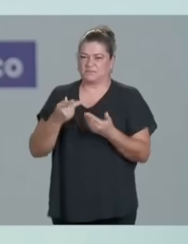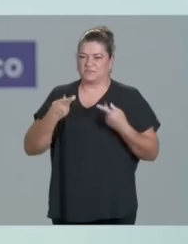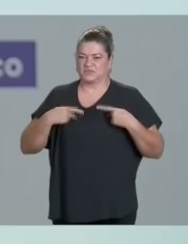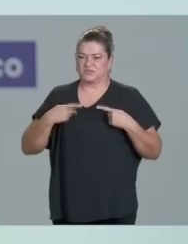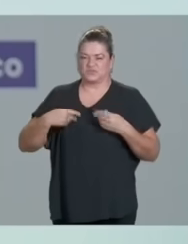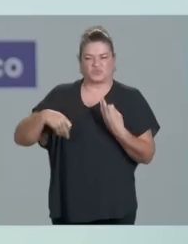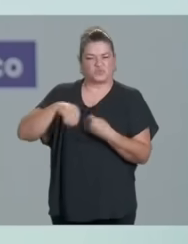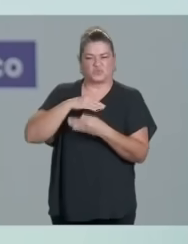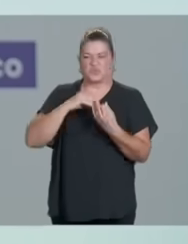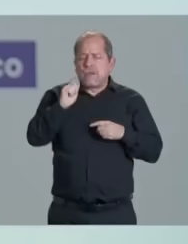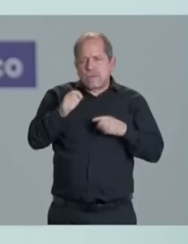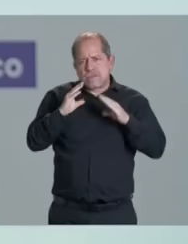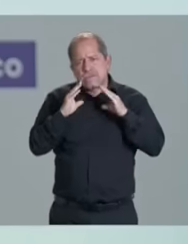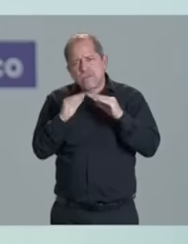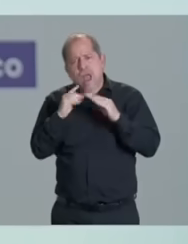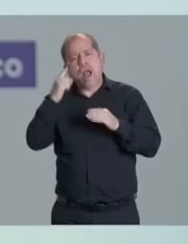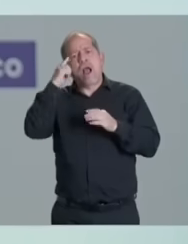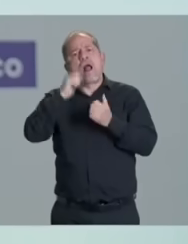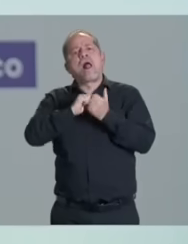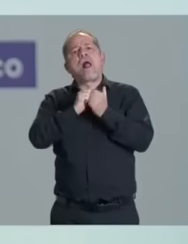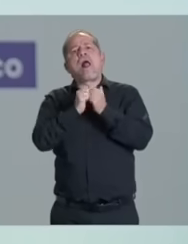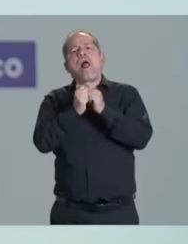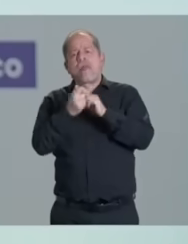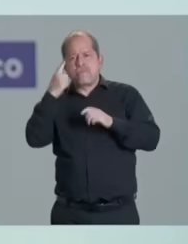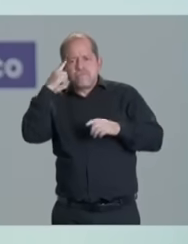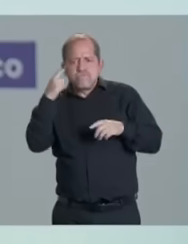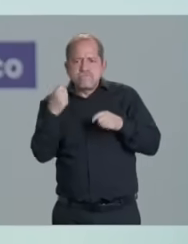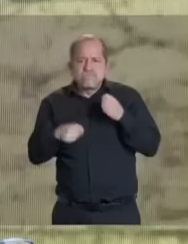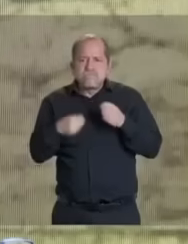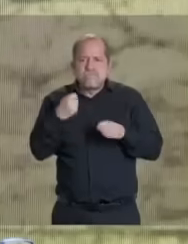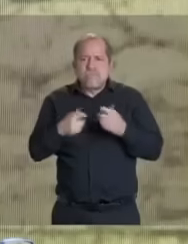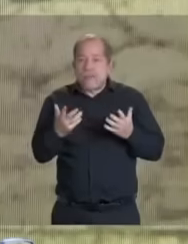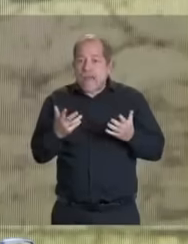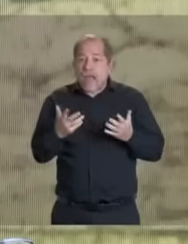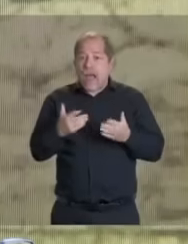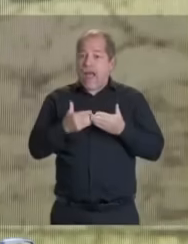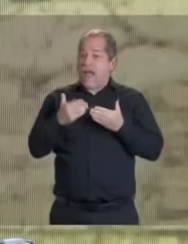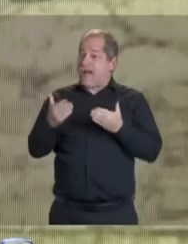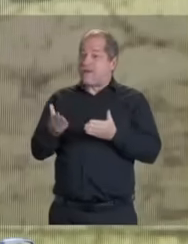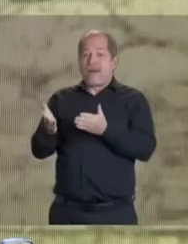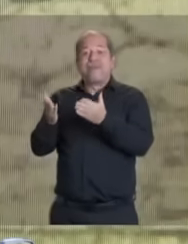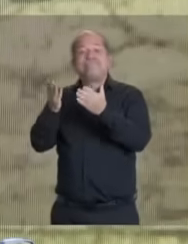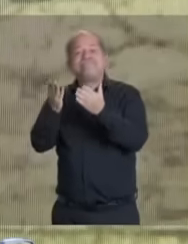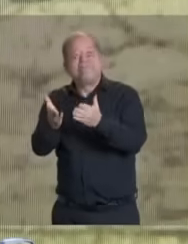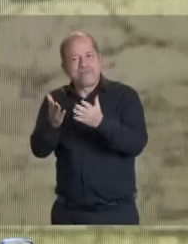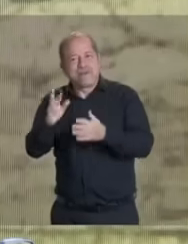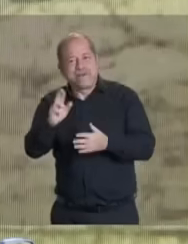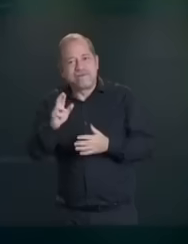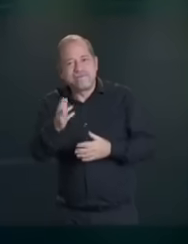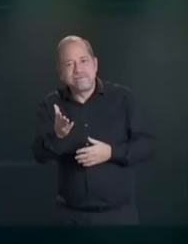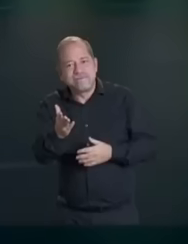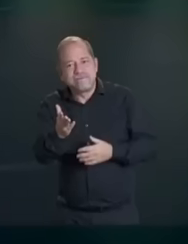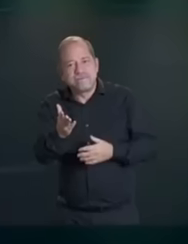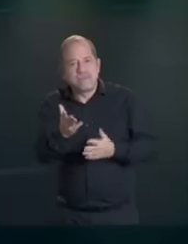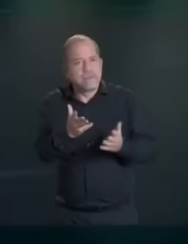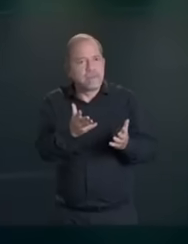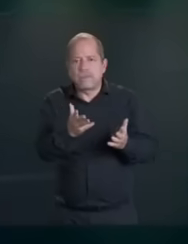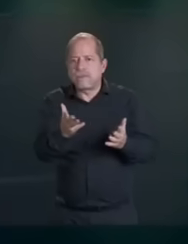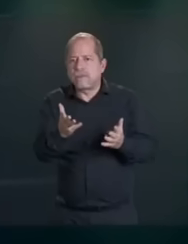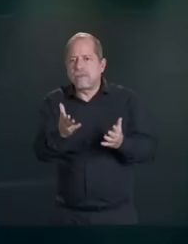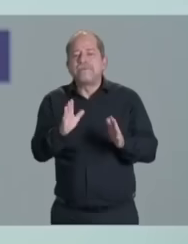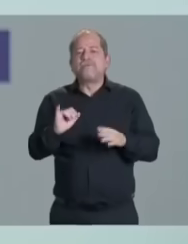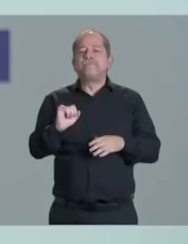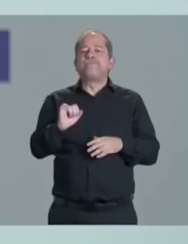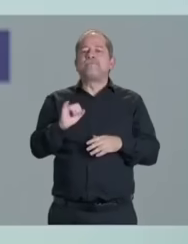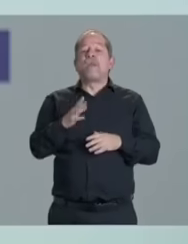personas. Correcto, es turno de la respuesta de la candidata Xochitl Gálvez. Es que pensé que estaba la sí. México